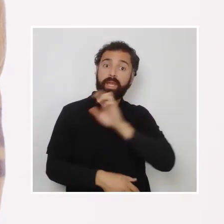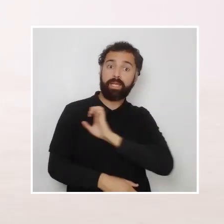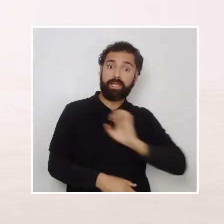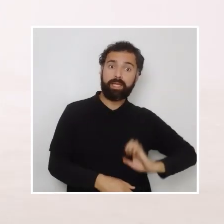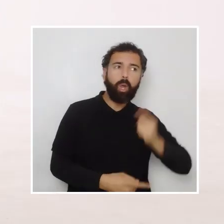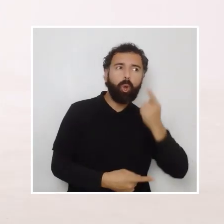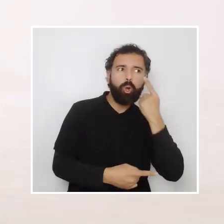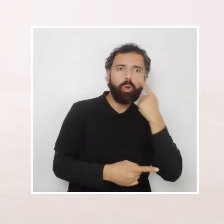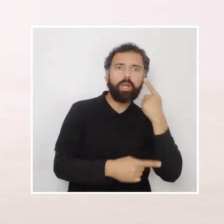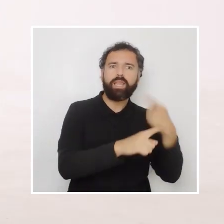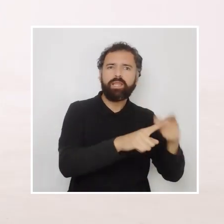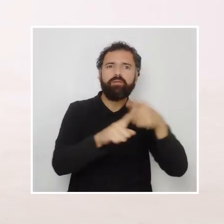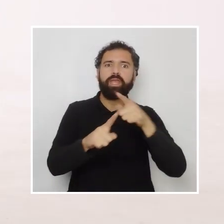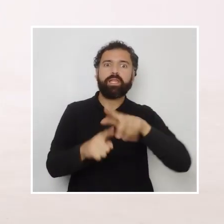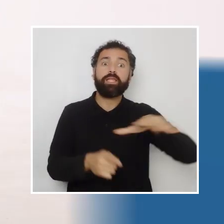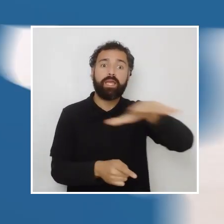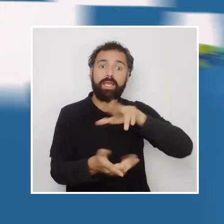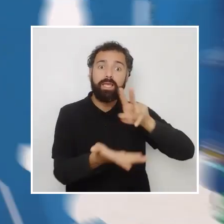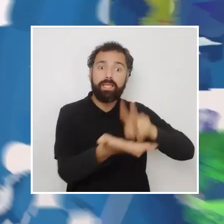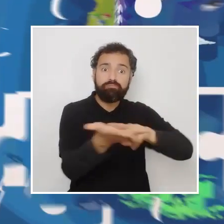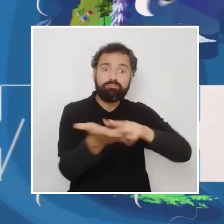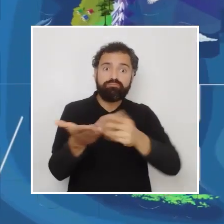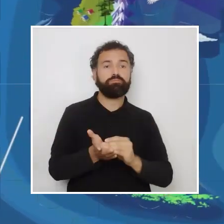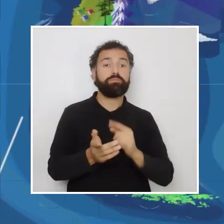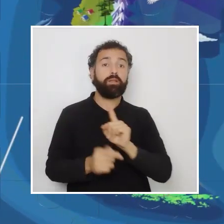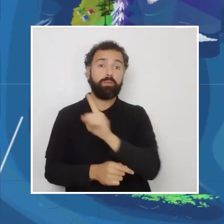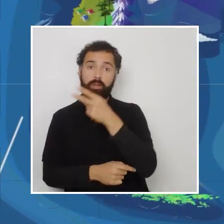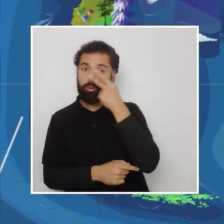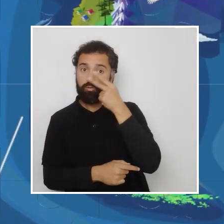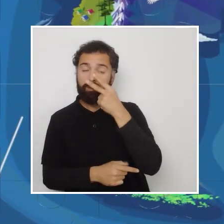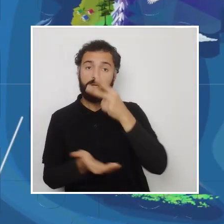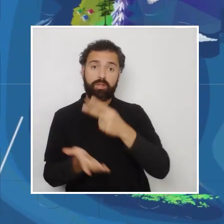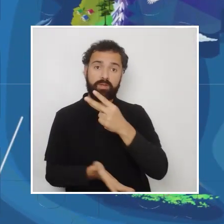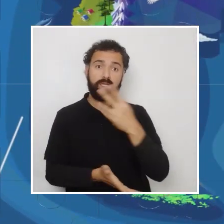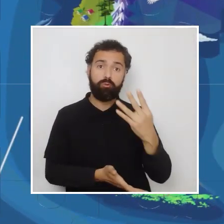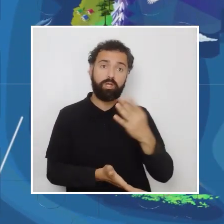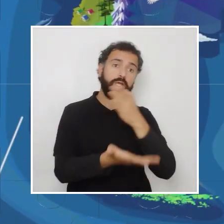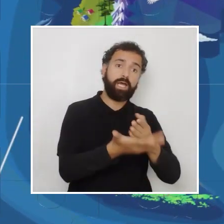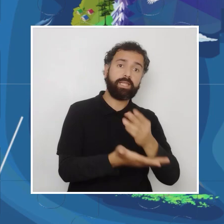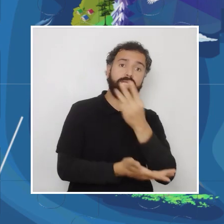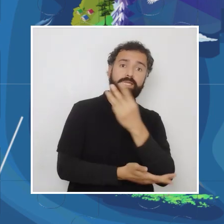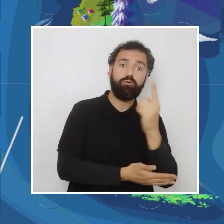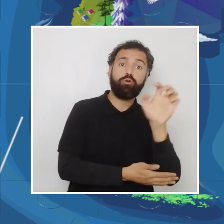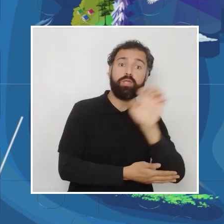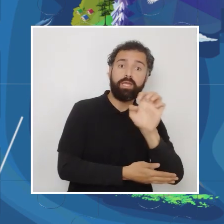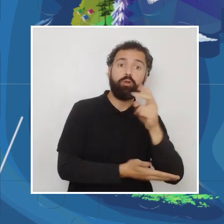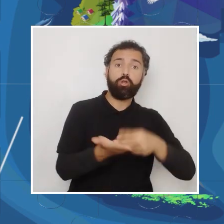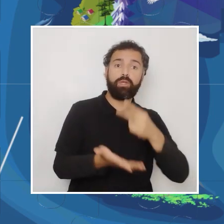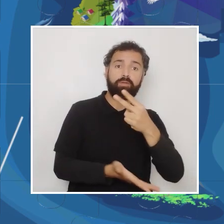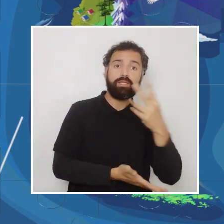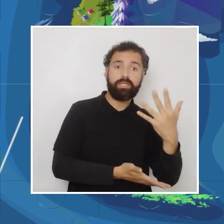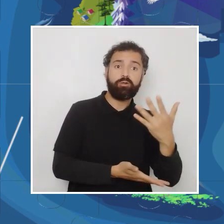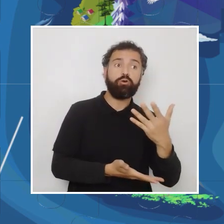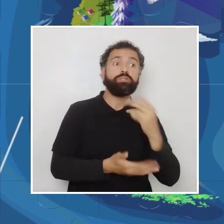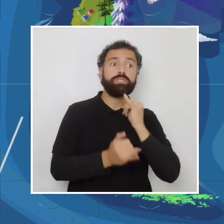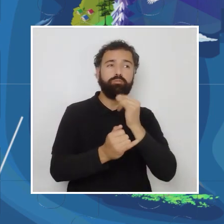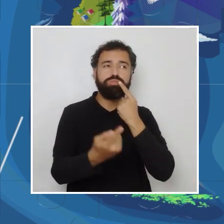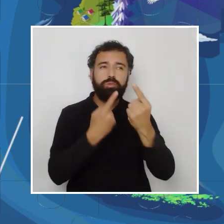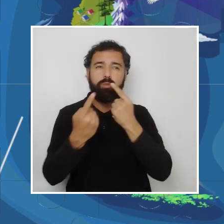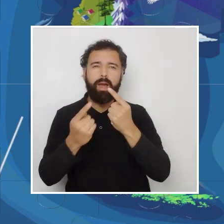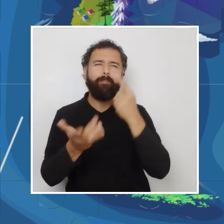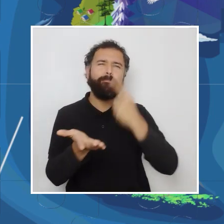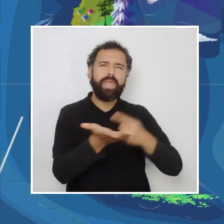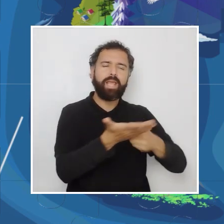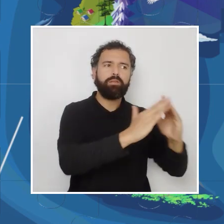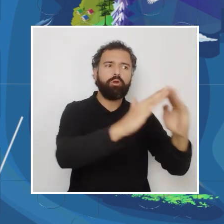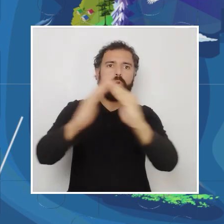pública atingente a nuestro territorio, a nuestras realidades regionales. En la región de Isabel van a haber aproximadamente 1.600